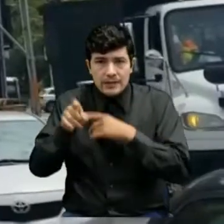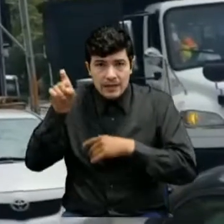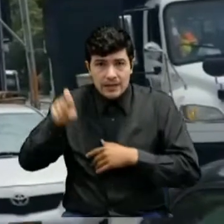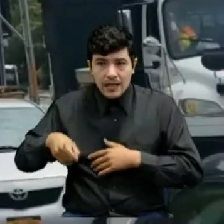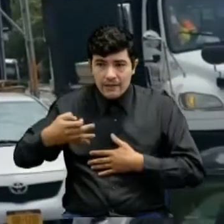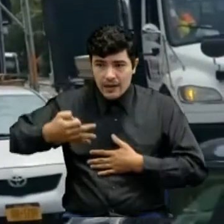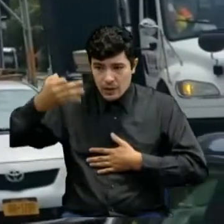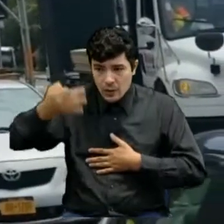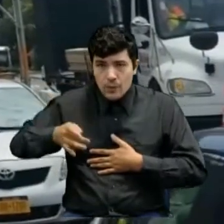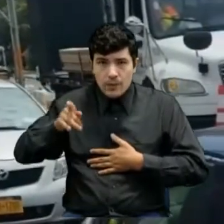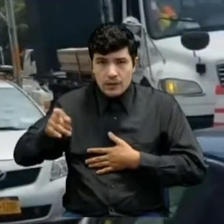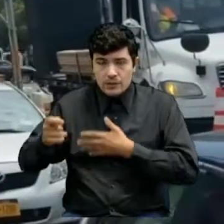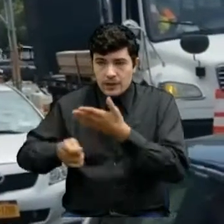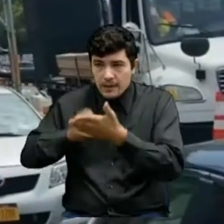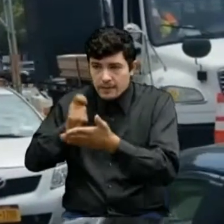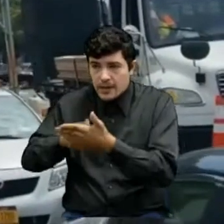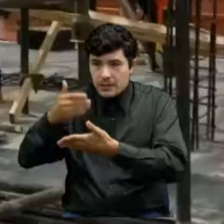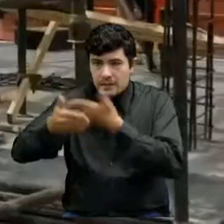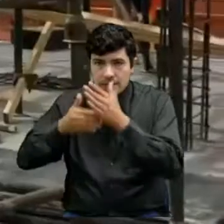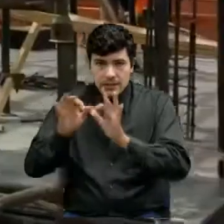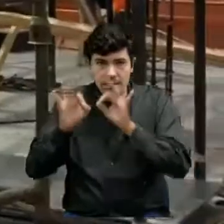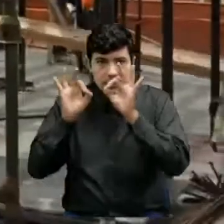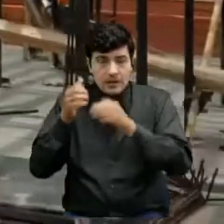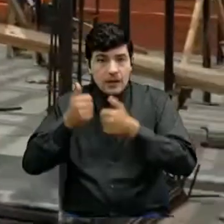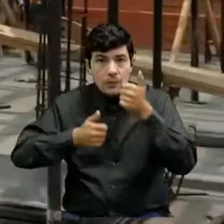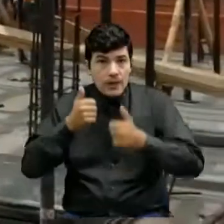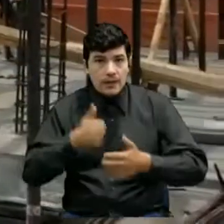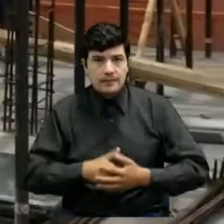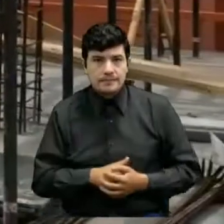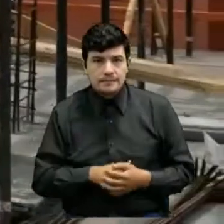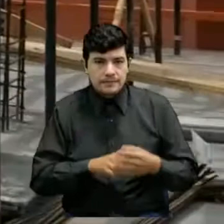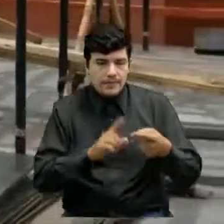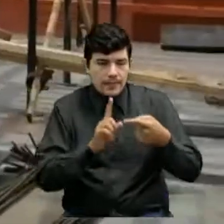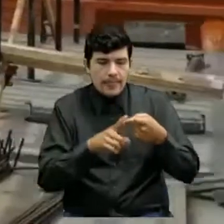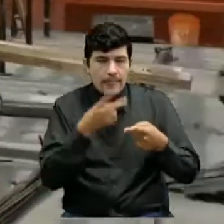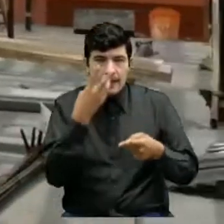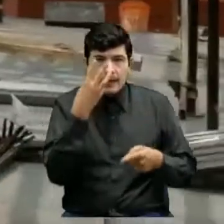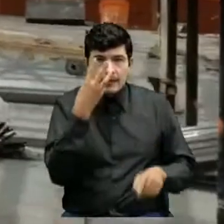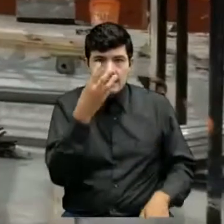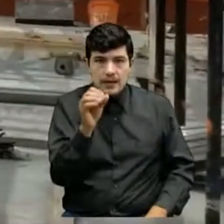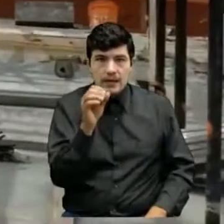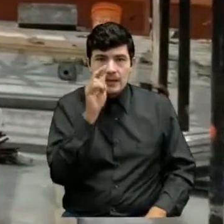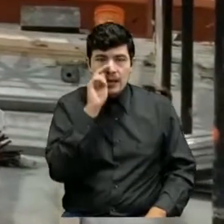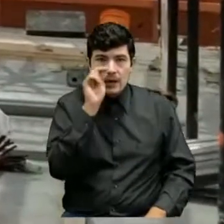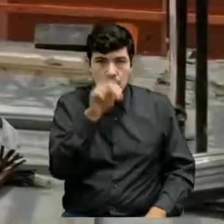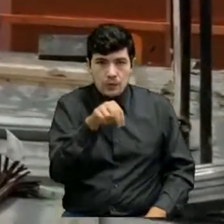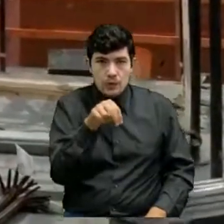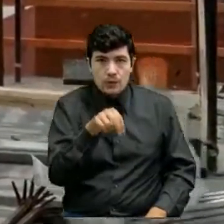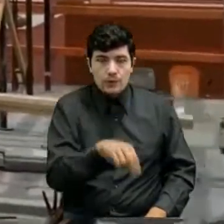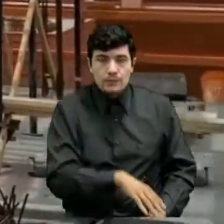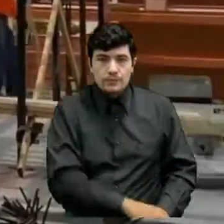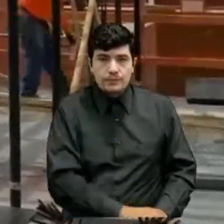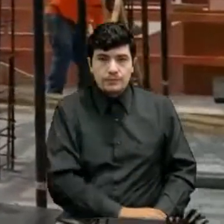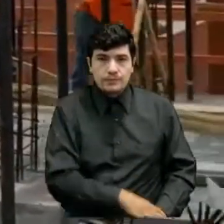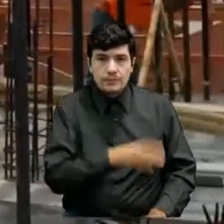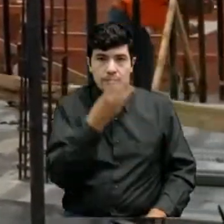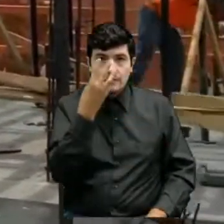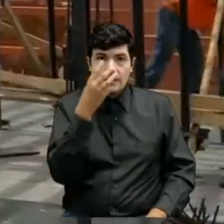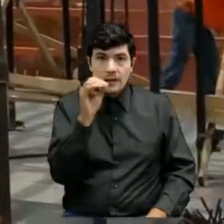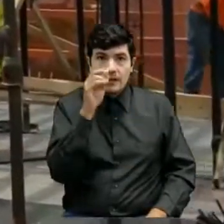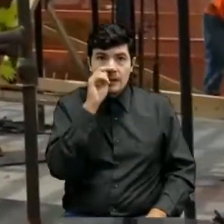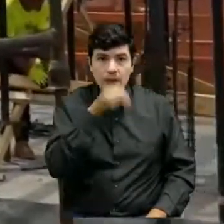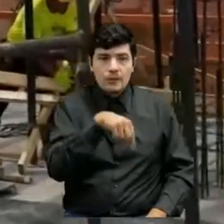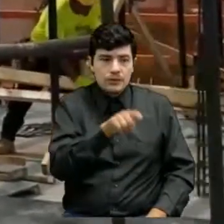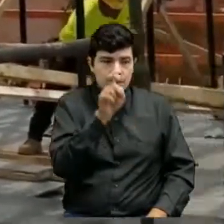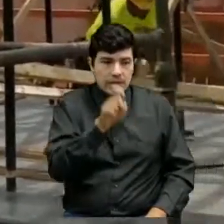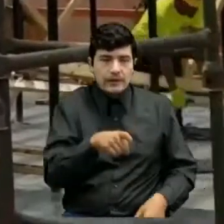cumplir con este pago. Es el 30 de junio se debe pagar la